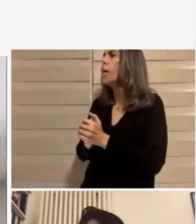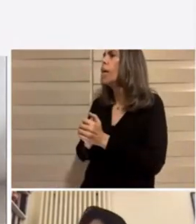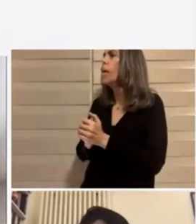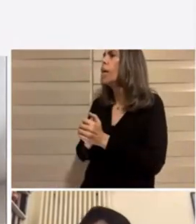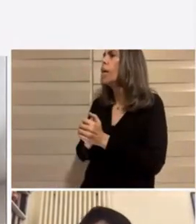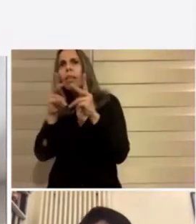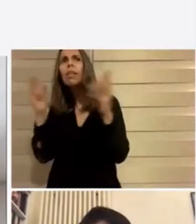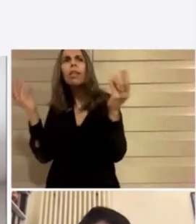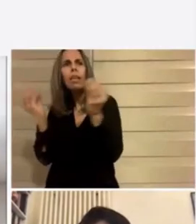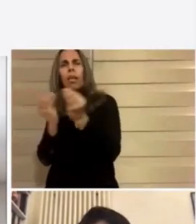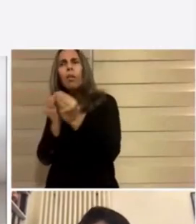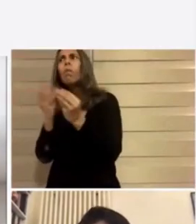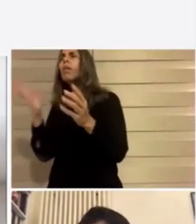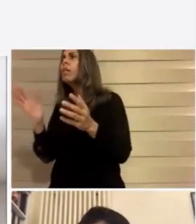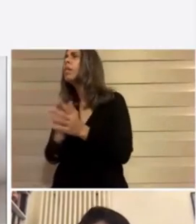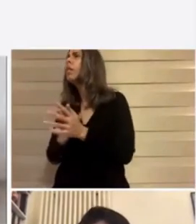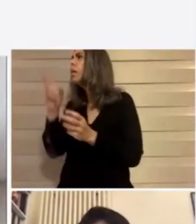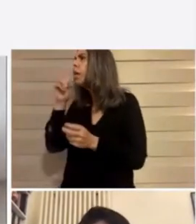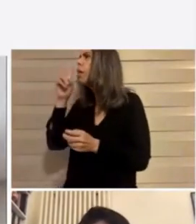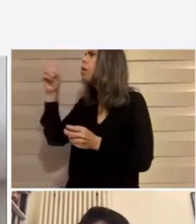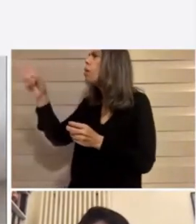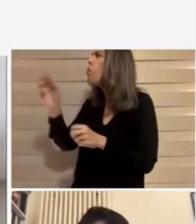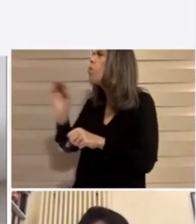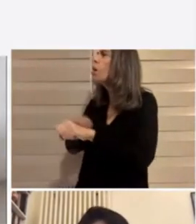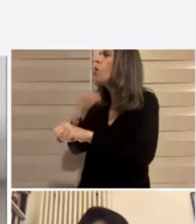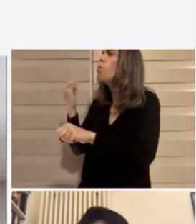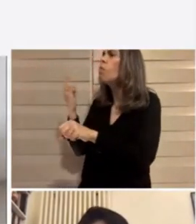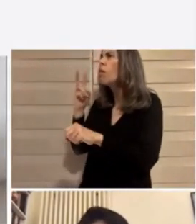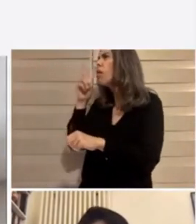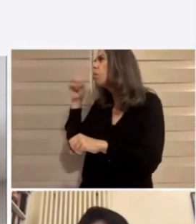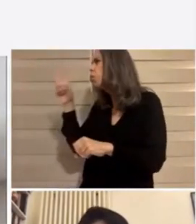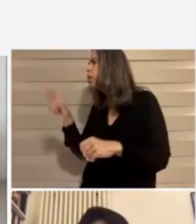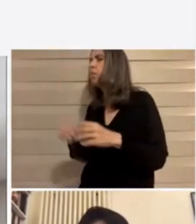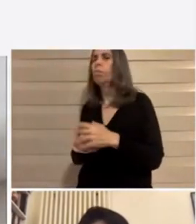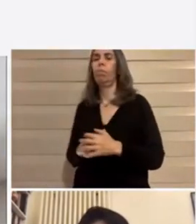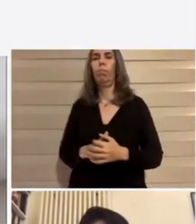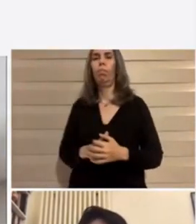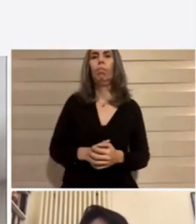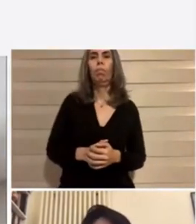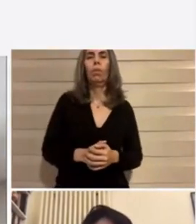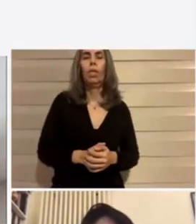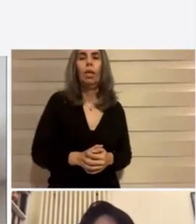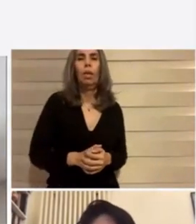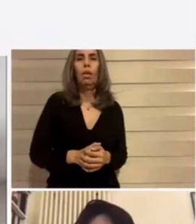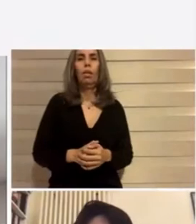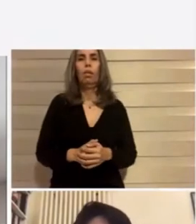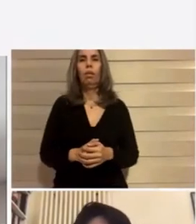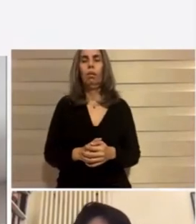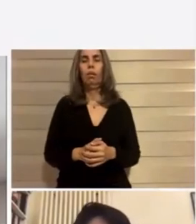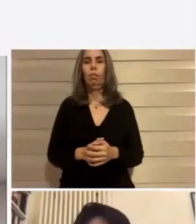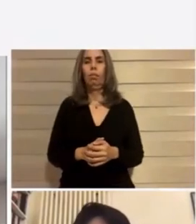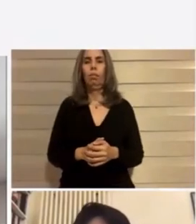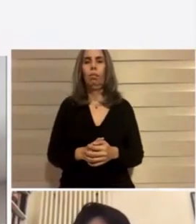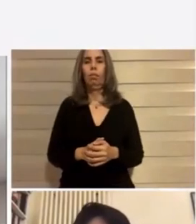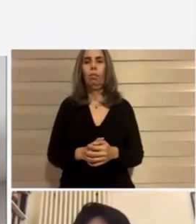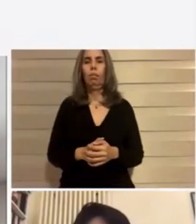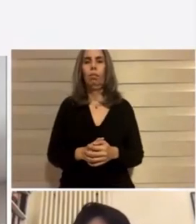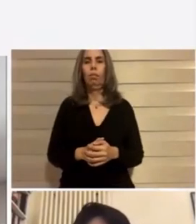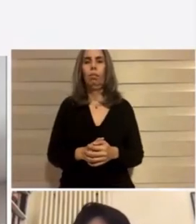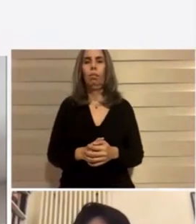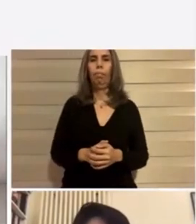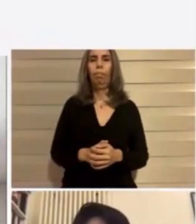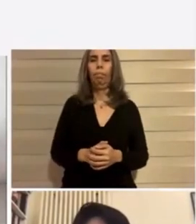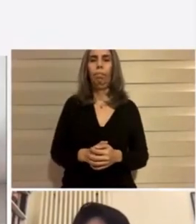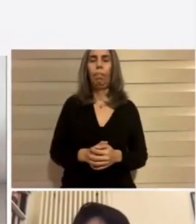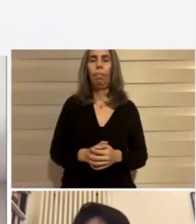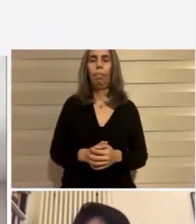que aprender algo nuevo es la forma más fácil y más padre de divertirse. Creo que esa diversión es muy